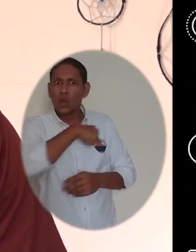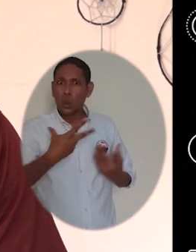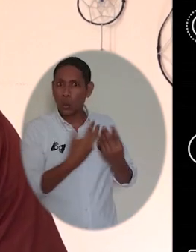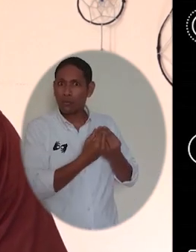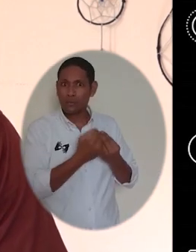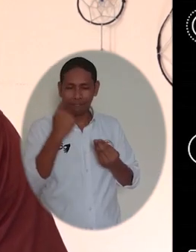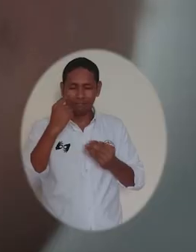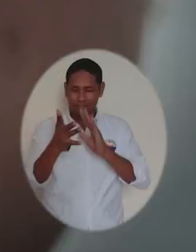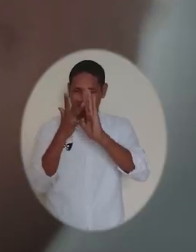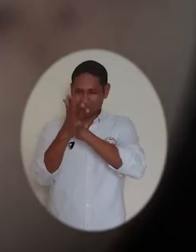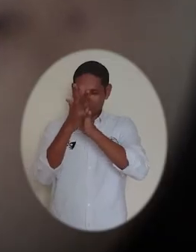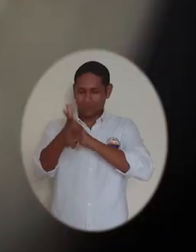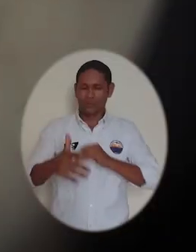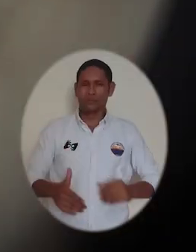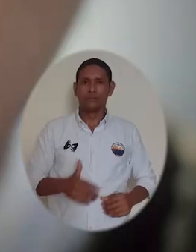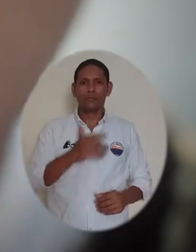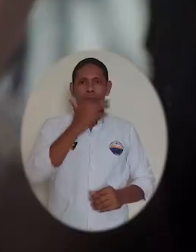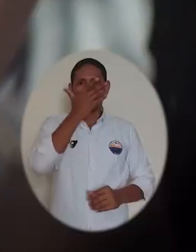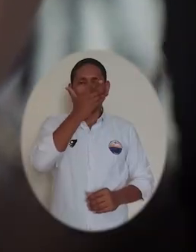pertinente servicio.